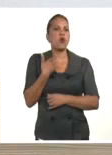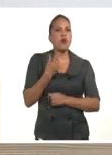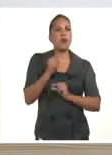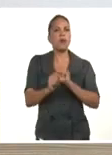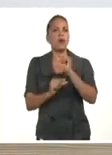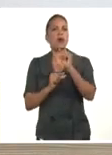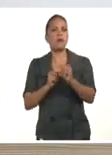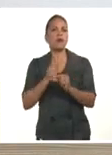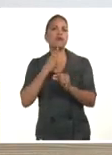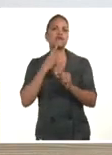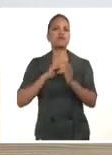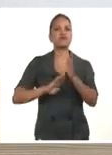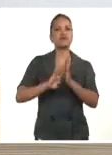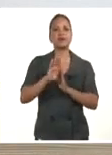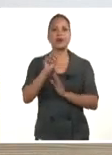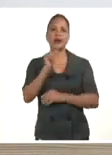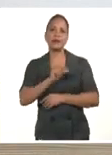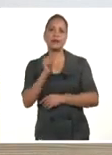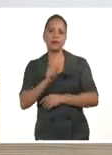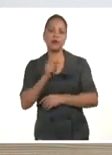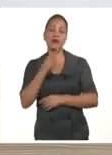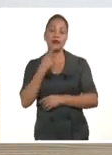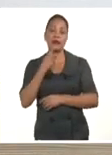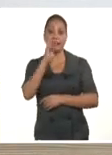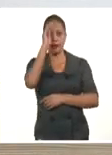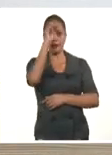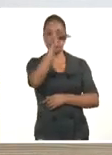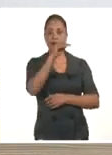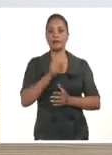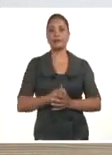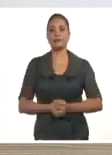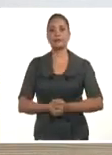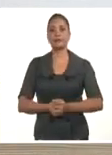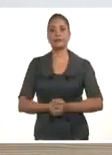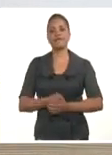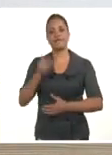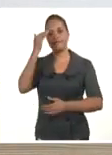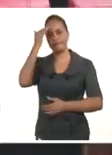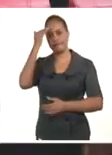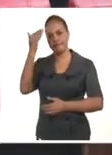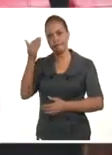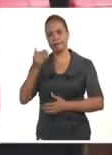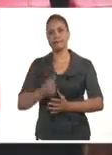de los pacientes que permanecen hospitalizados. Muchas gracias.